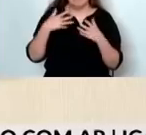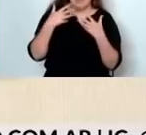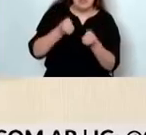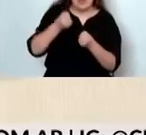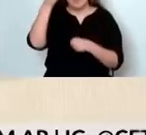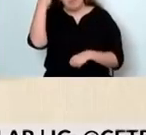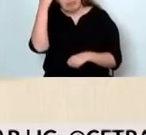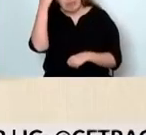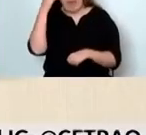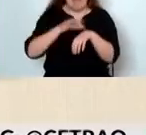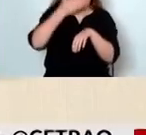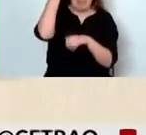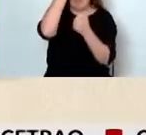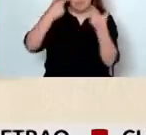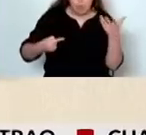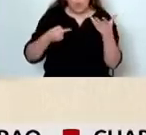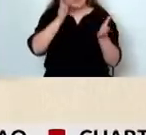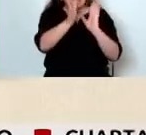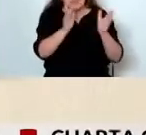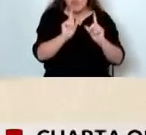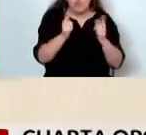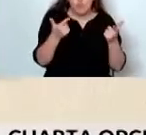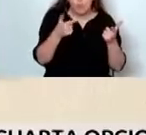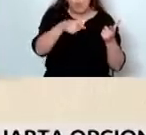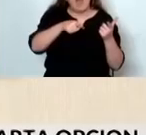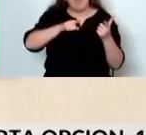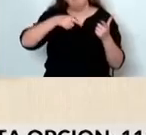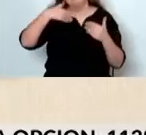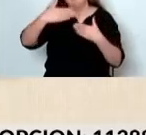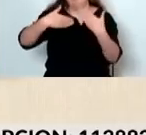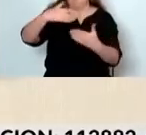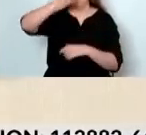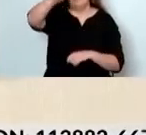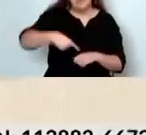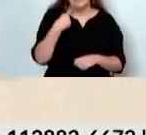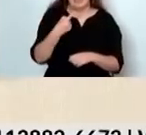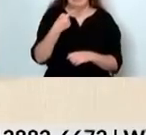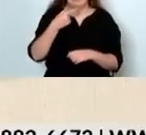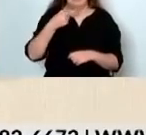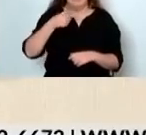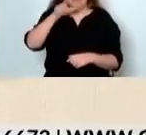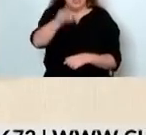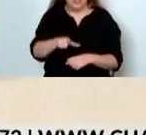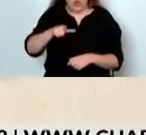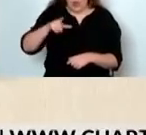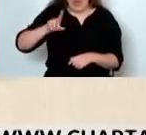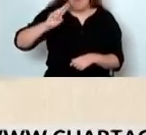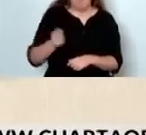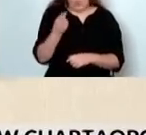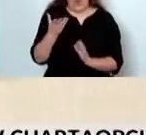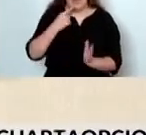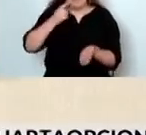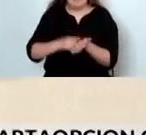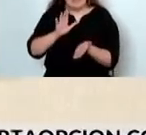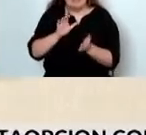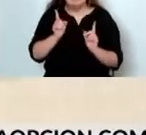mental no tratada termina llevando al suicidio. Las adicciones también, además del suicidio